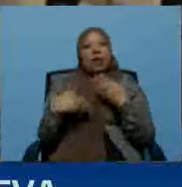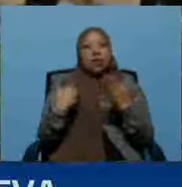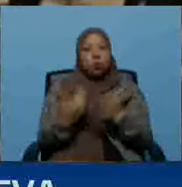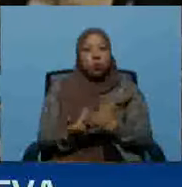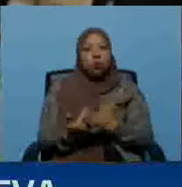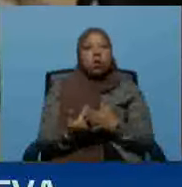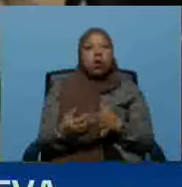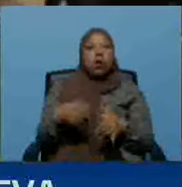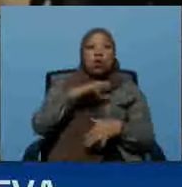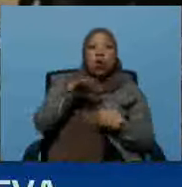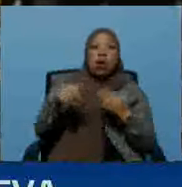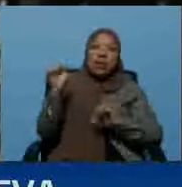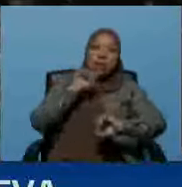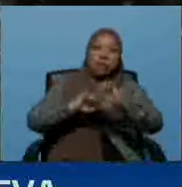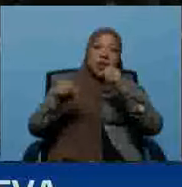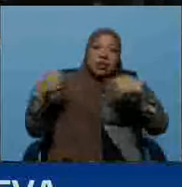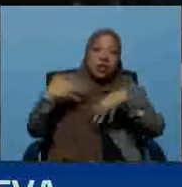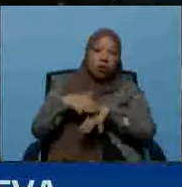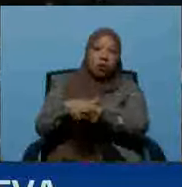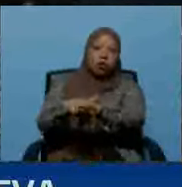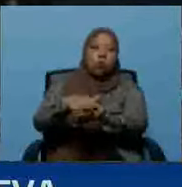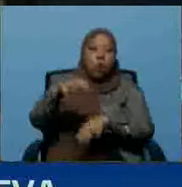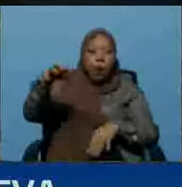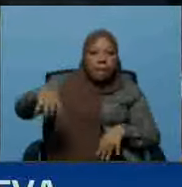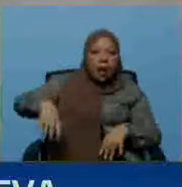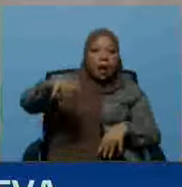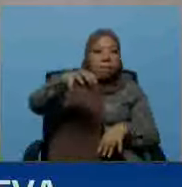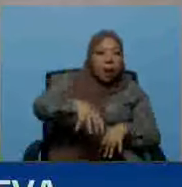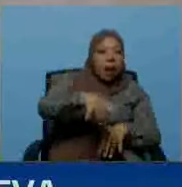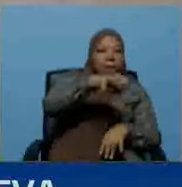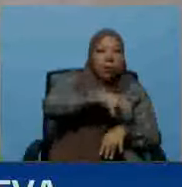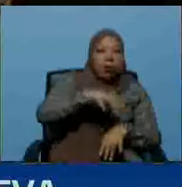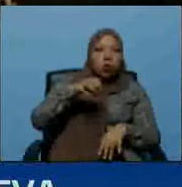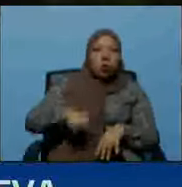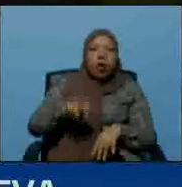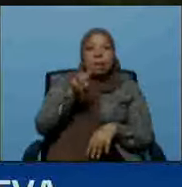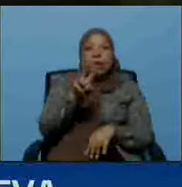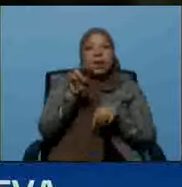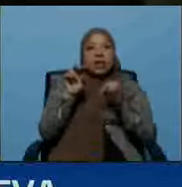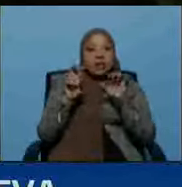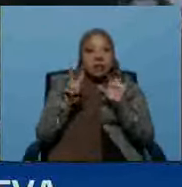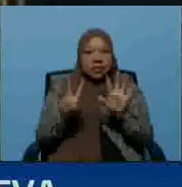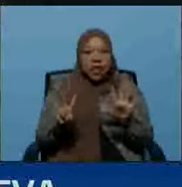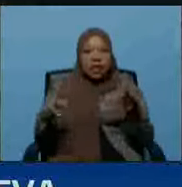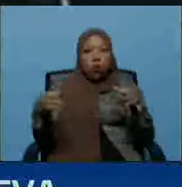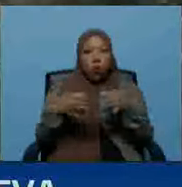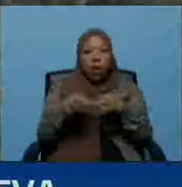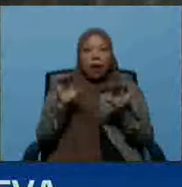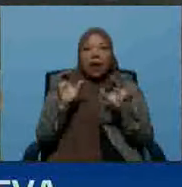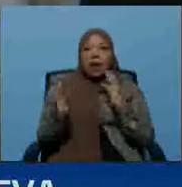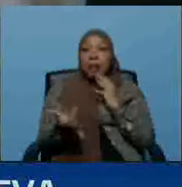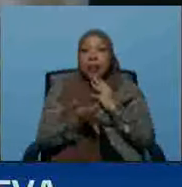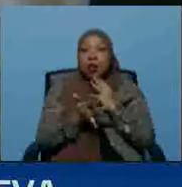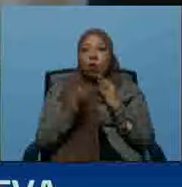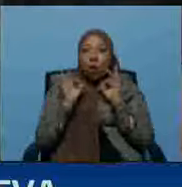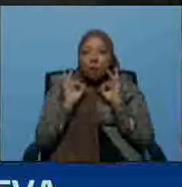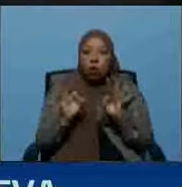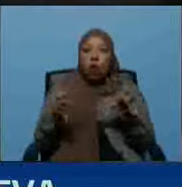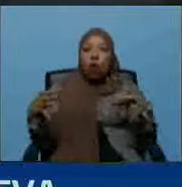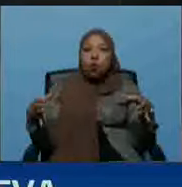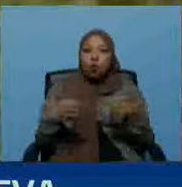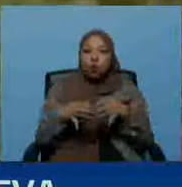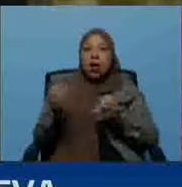las regiones de defensa integral, desplegado en 27 unidades tácticas denominadas